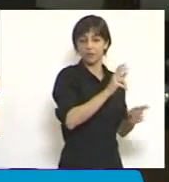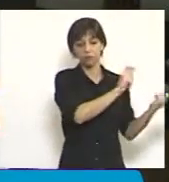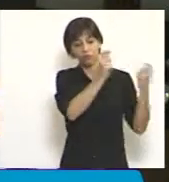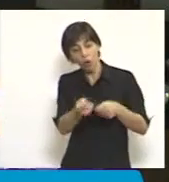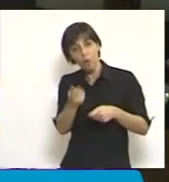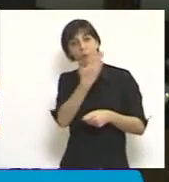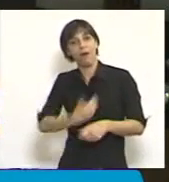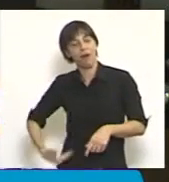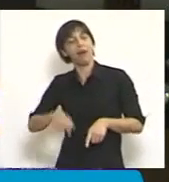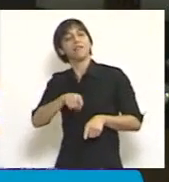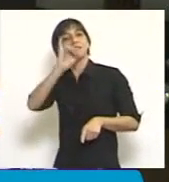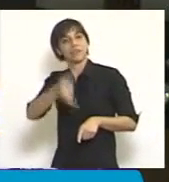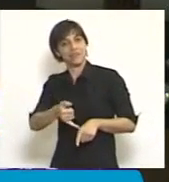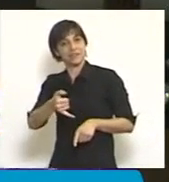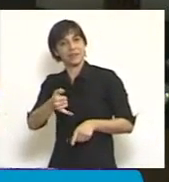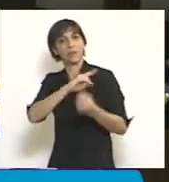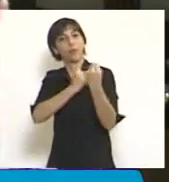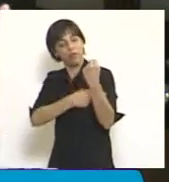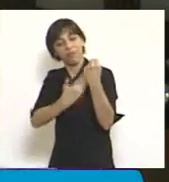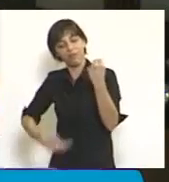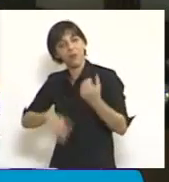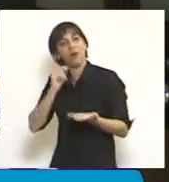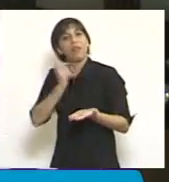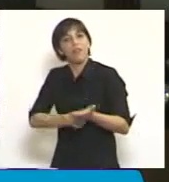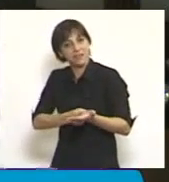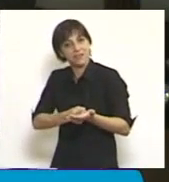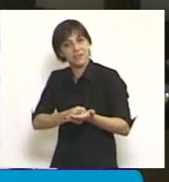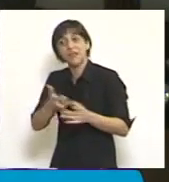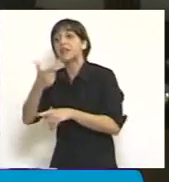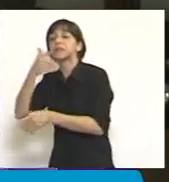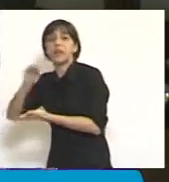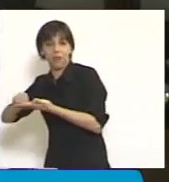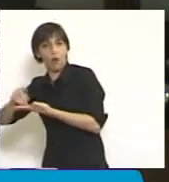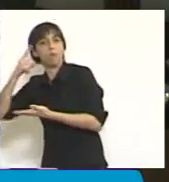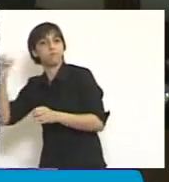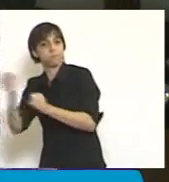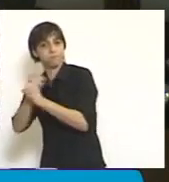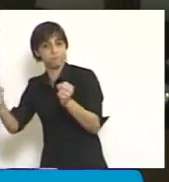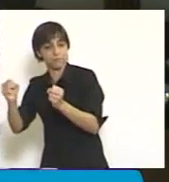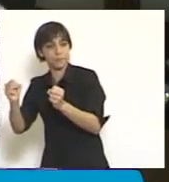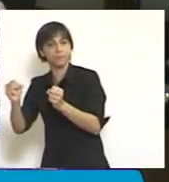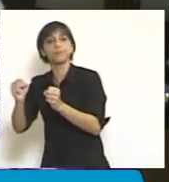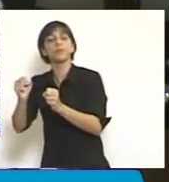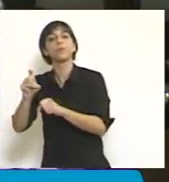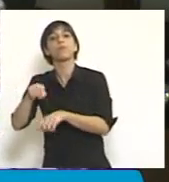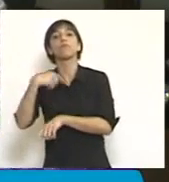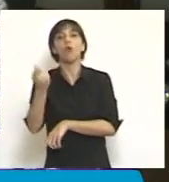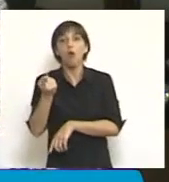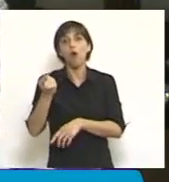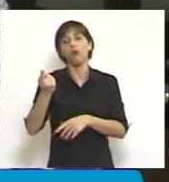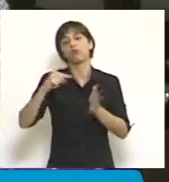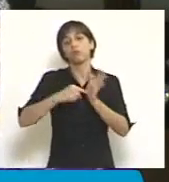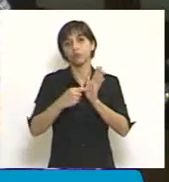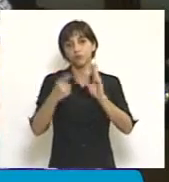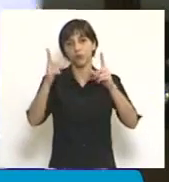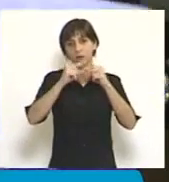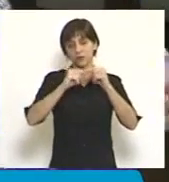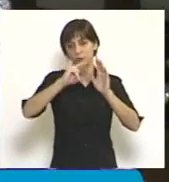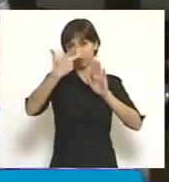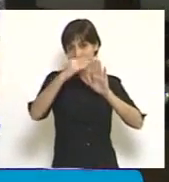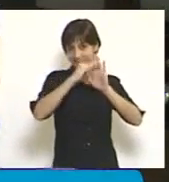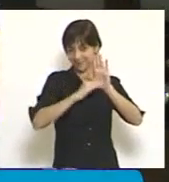reitero, ejerciendo una atribución que no está prevista en la Constitución y haciendo que el Poder Ejecutivo resigne su